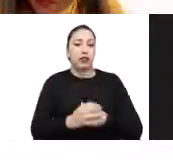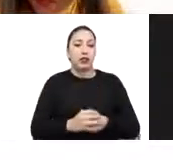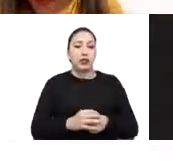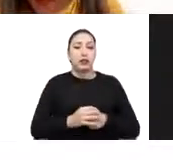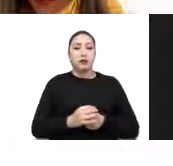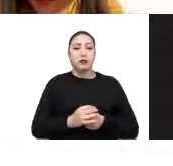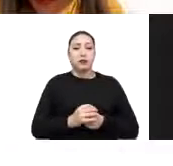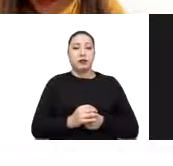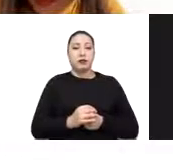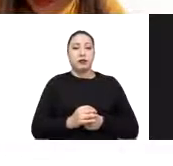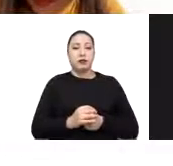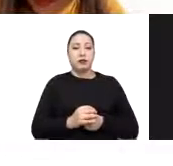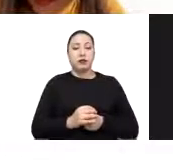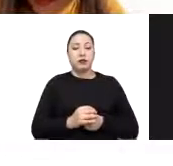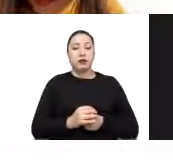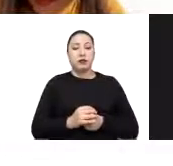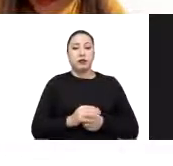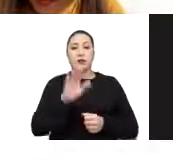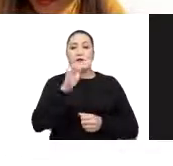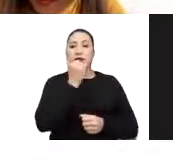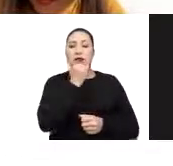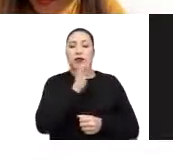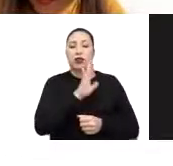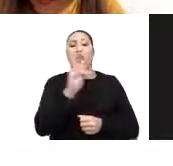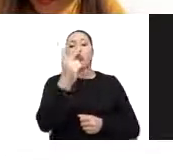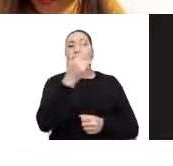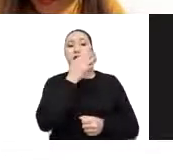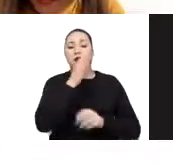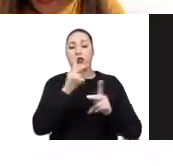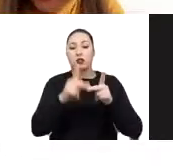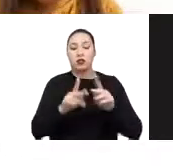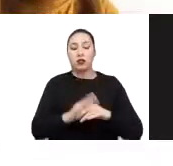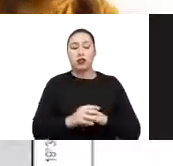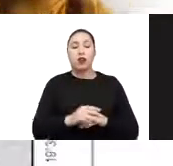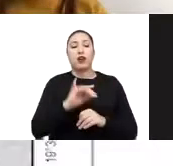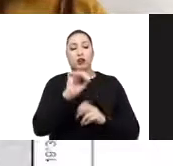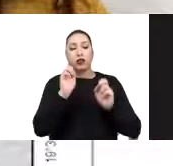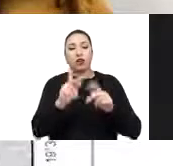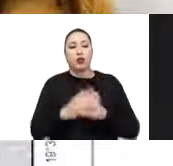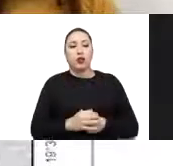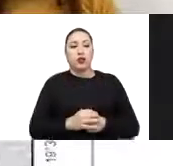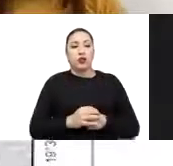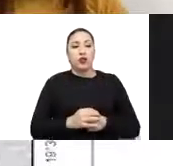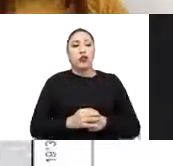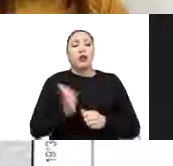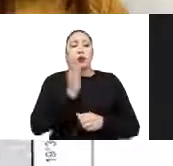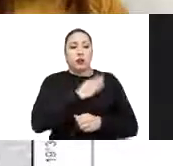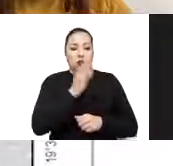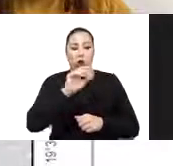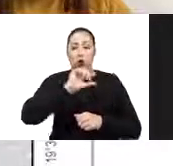favor. Gracias. ¿Perdón? 2 minutos, por favor. Gracias. Ok, perfecto. Bueno, un ejemplo que